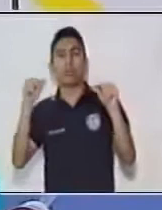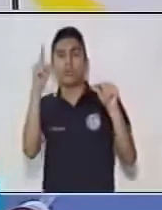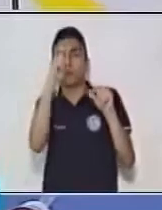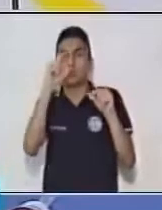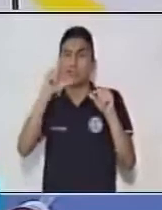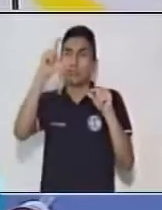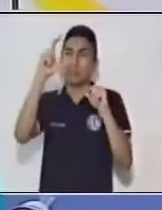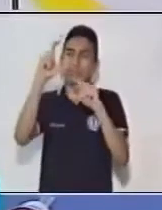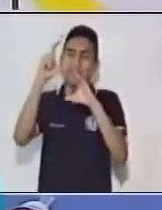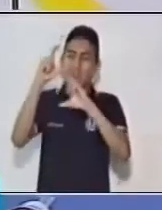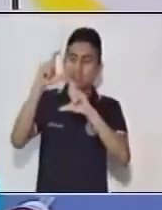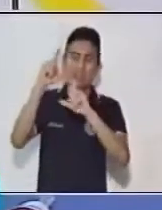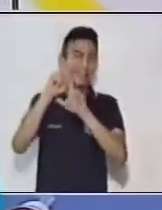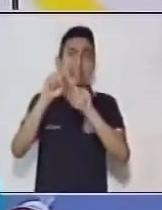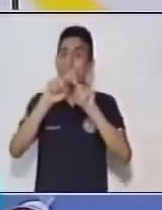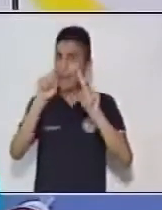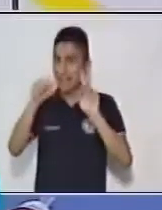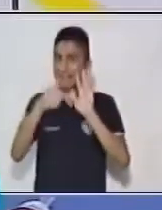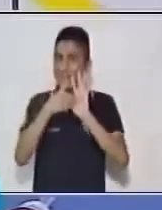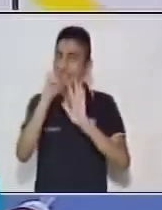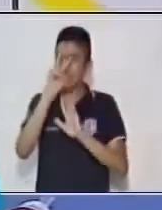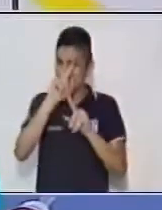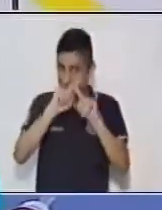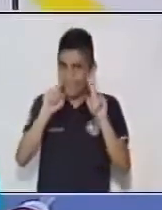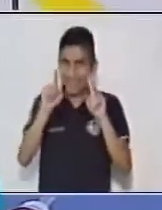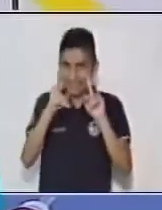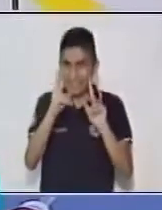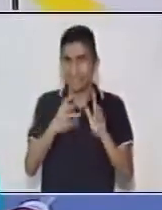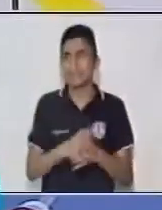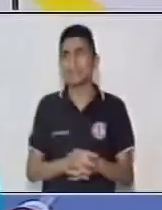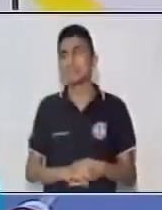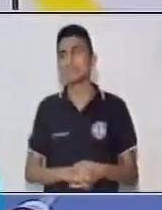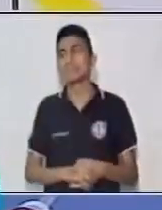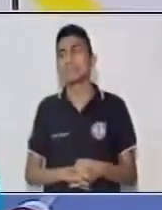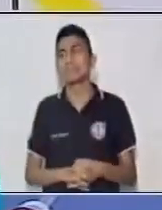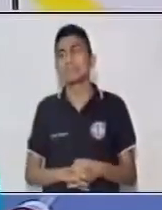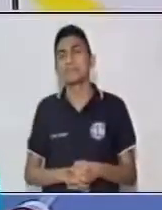a la mitad, son diferentes las partes.